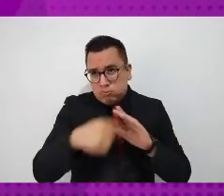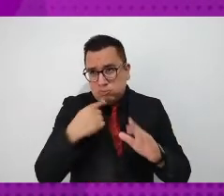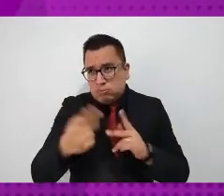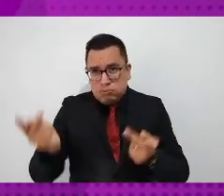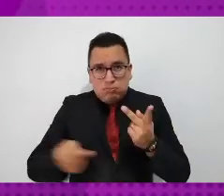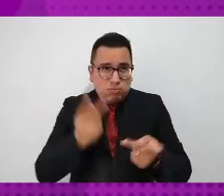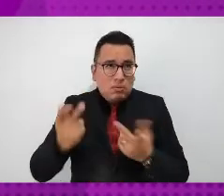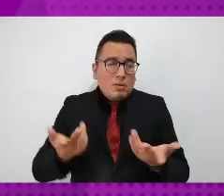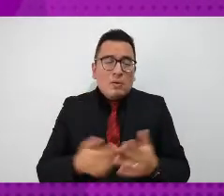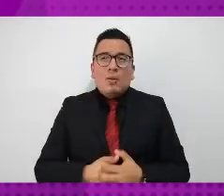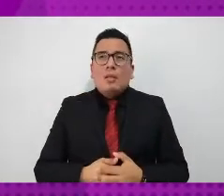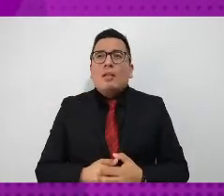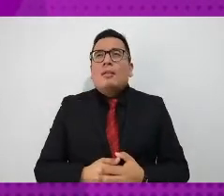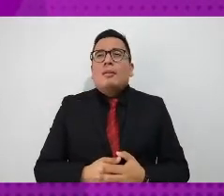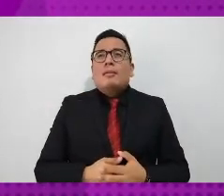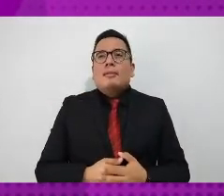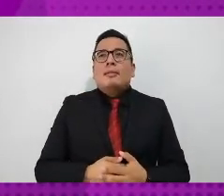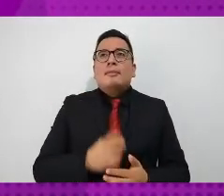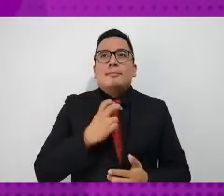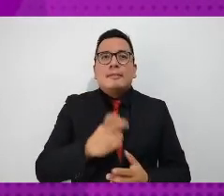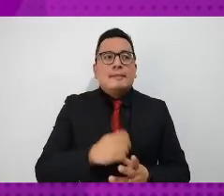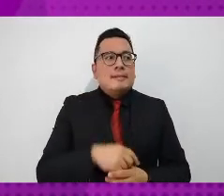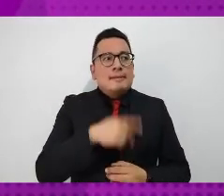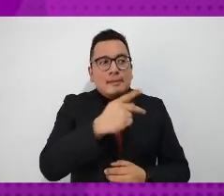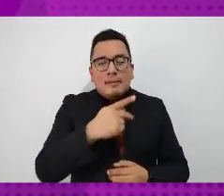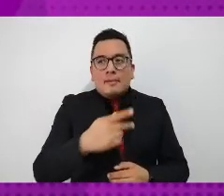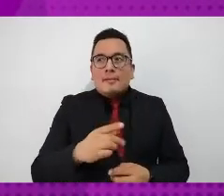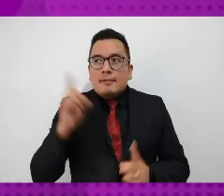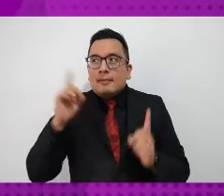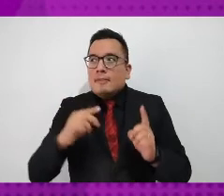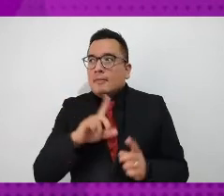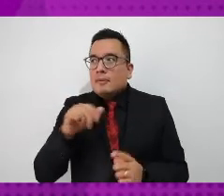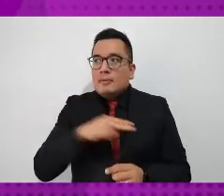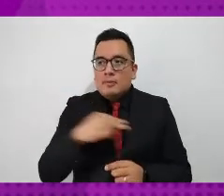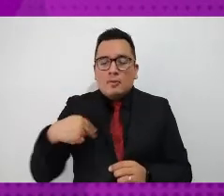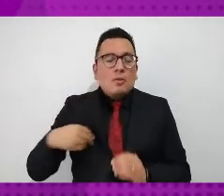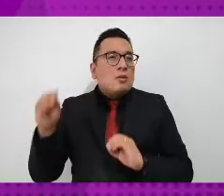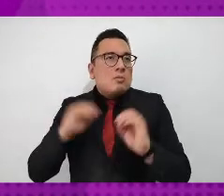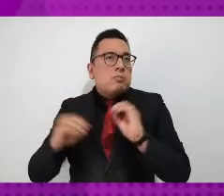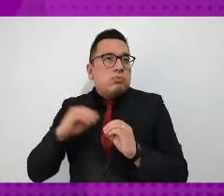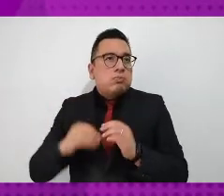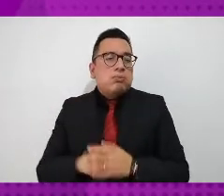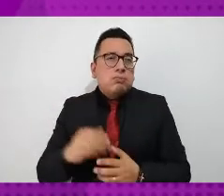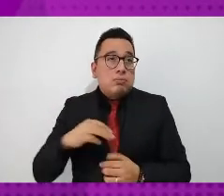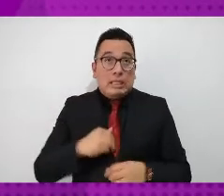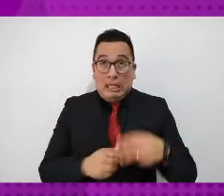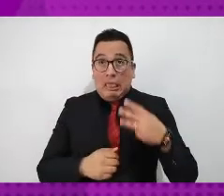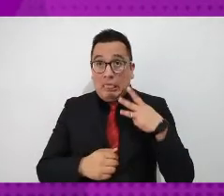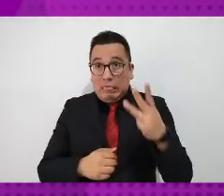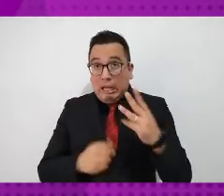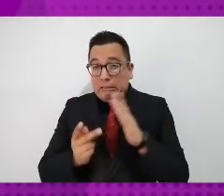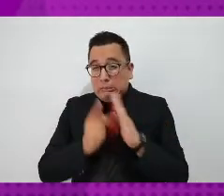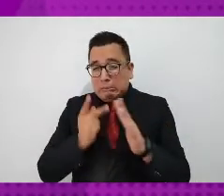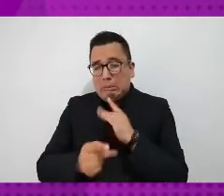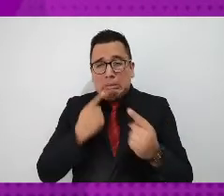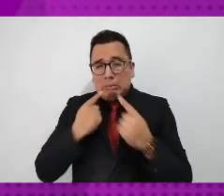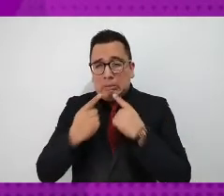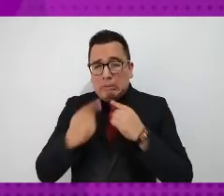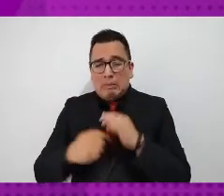y de alguien se es de las cuales surgieron justamente nuestro formato de debate que por ley son tres debates